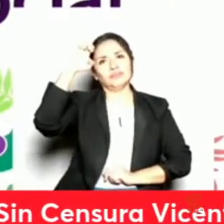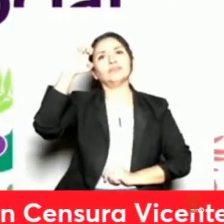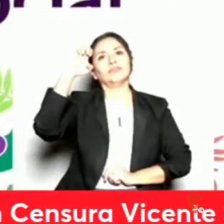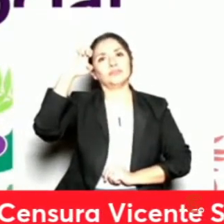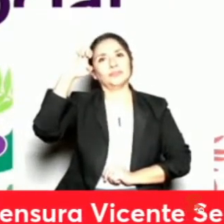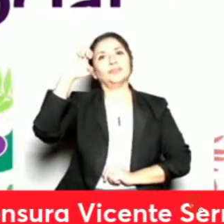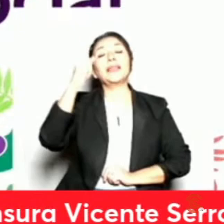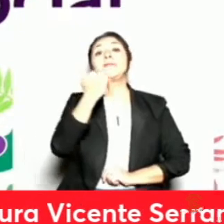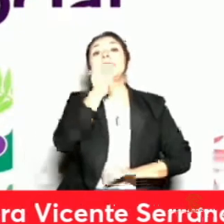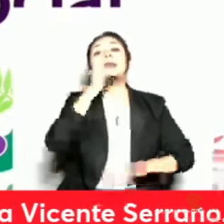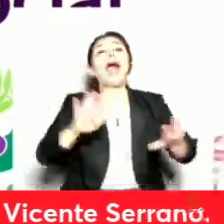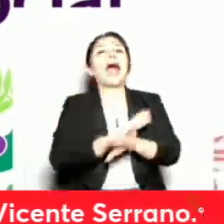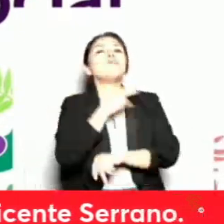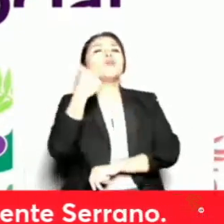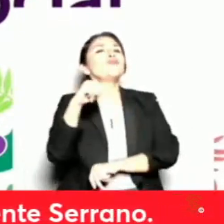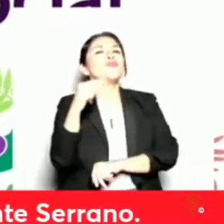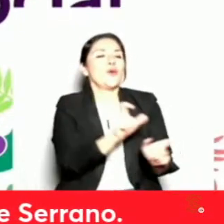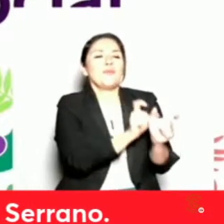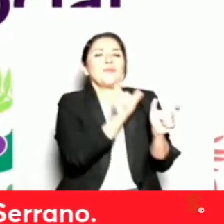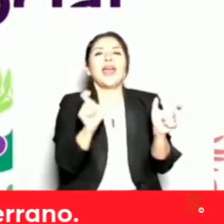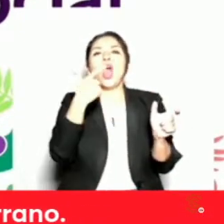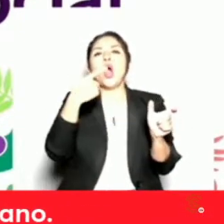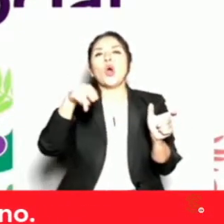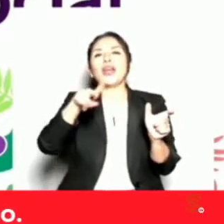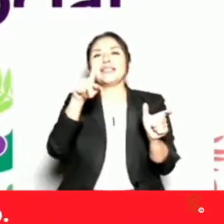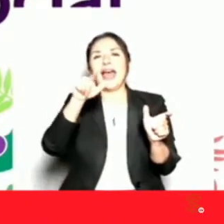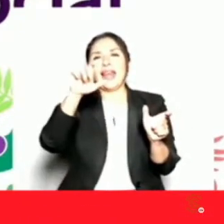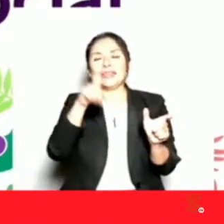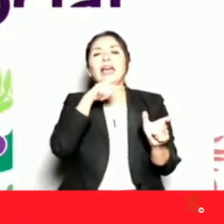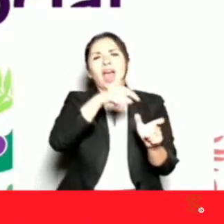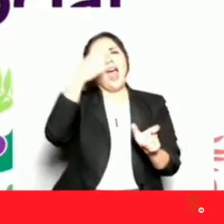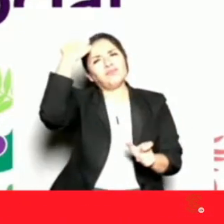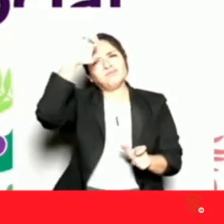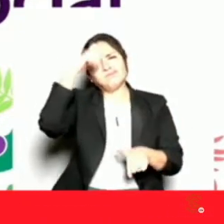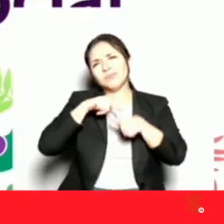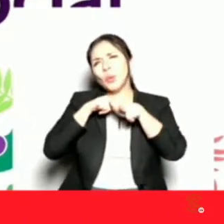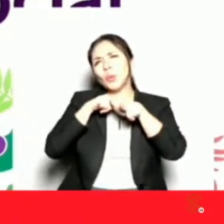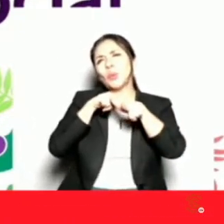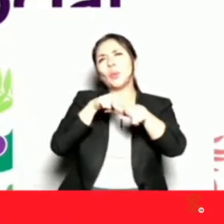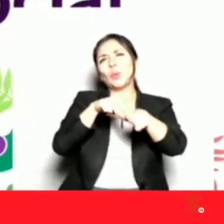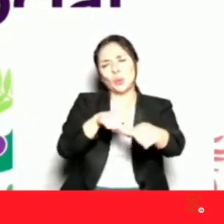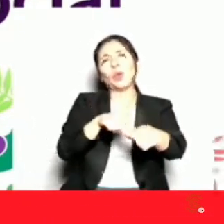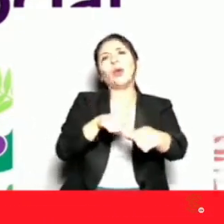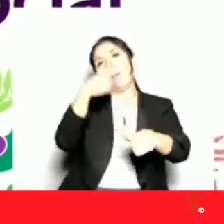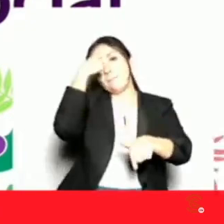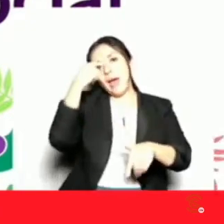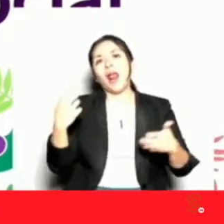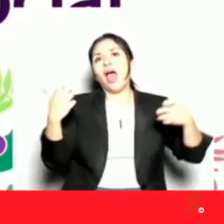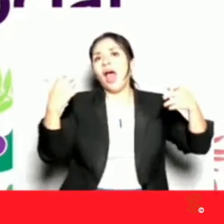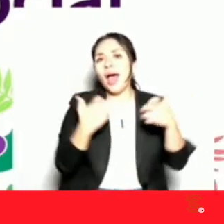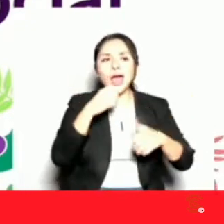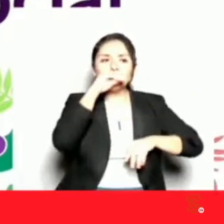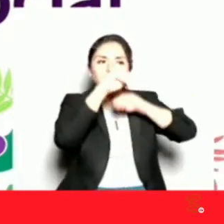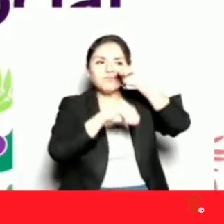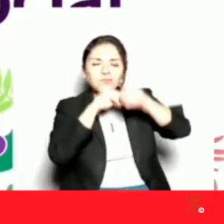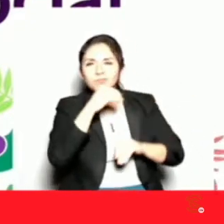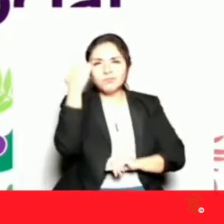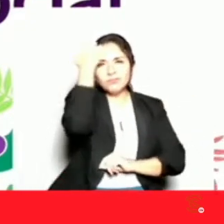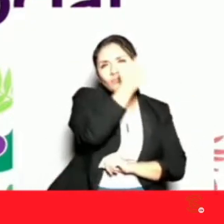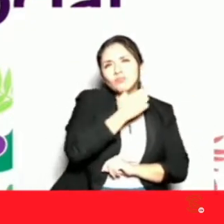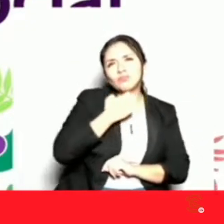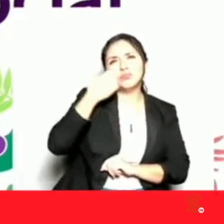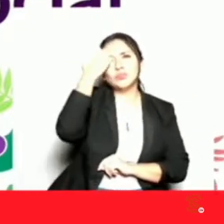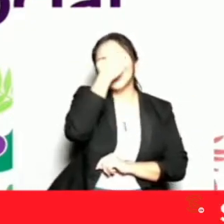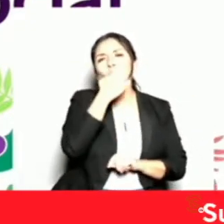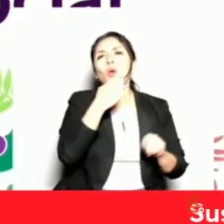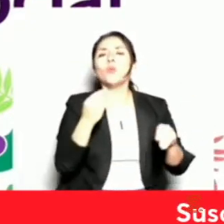González, ya estoy cambiándole de nombre, quien tiene una amplia experiencia en la elaboración y evaluación